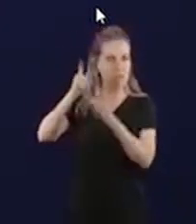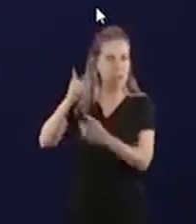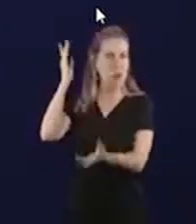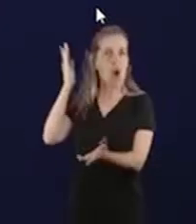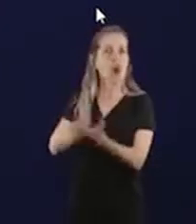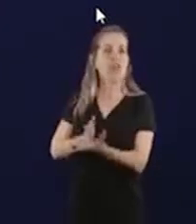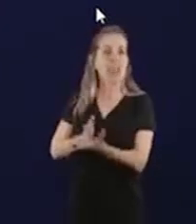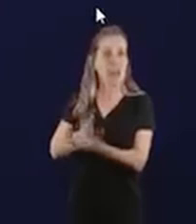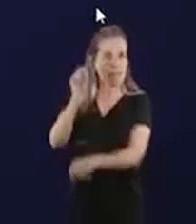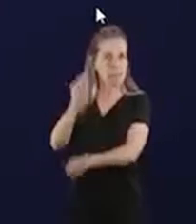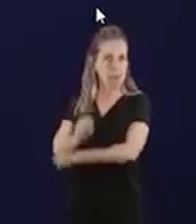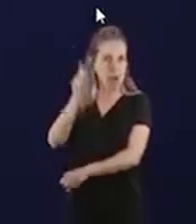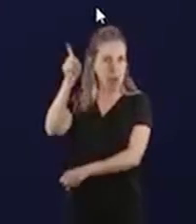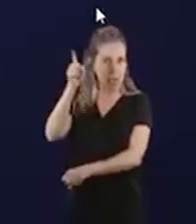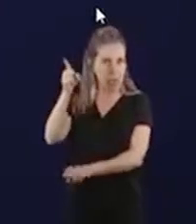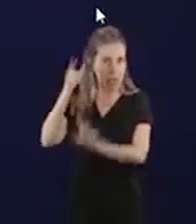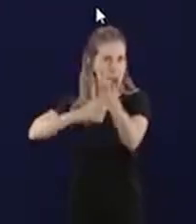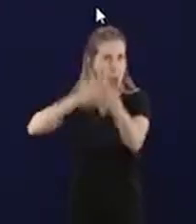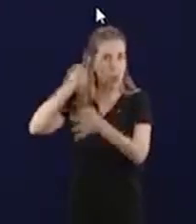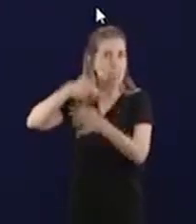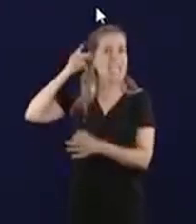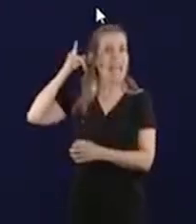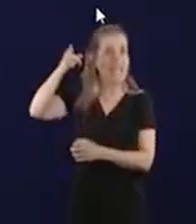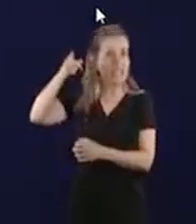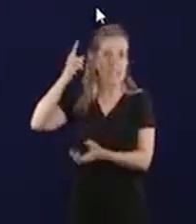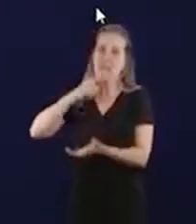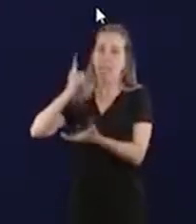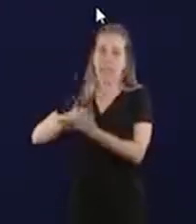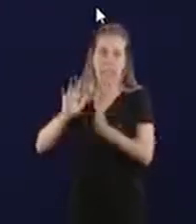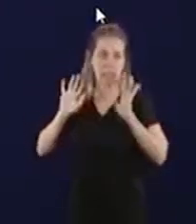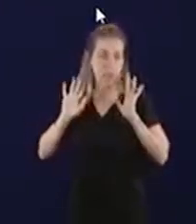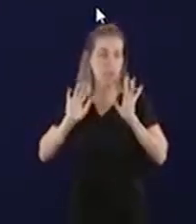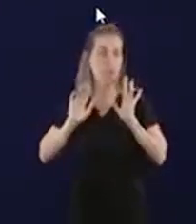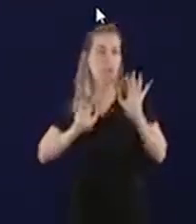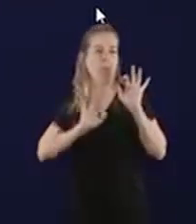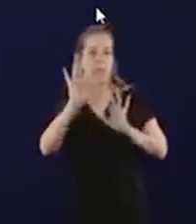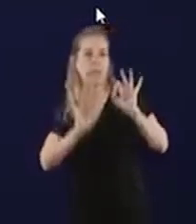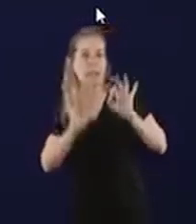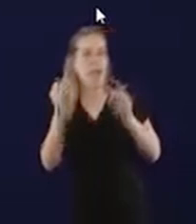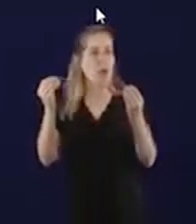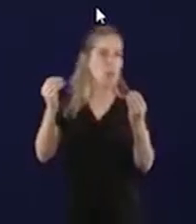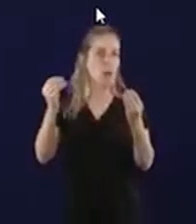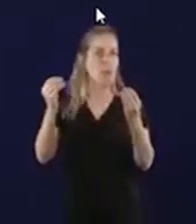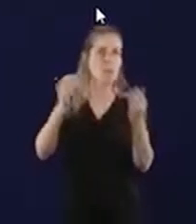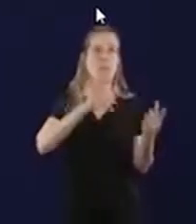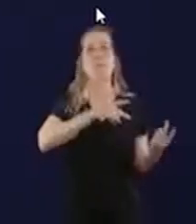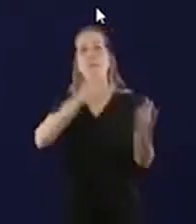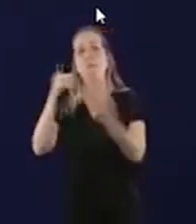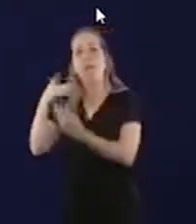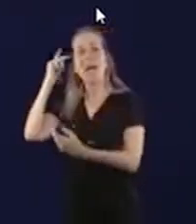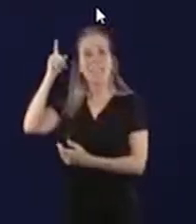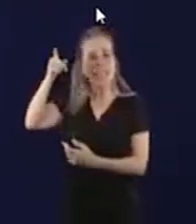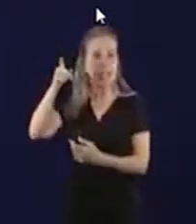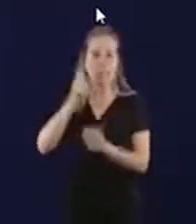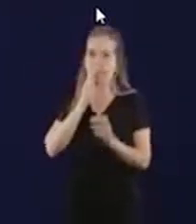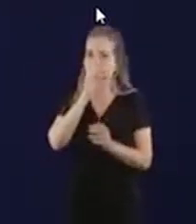la justicia chilena Por supuesto que no hay detalles del operativo en virtud de los cuidados en materia